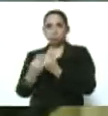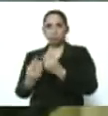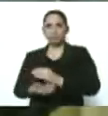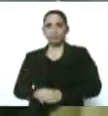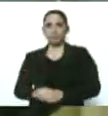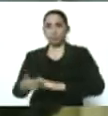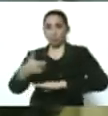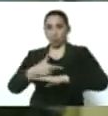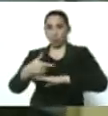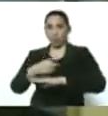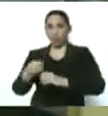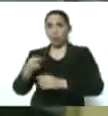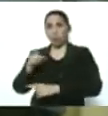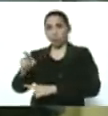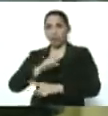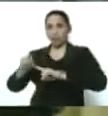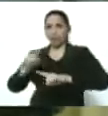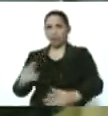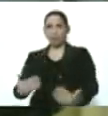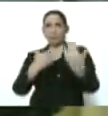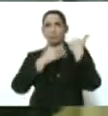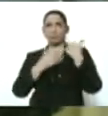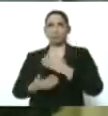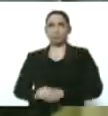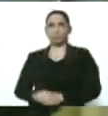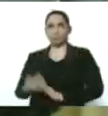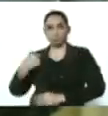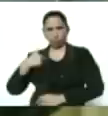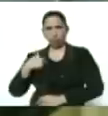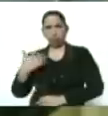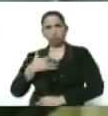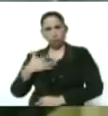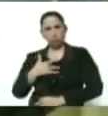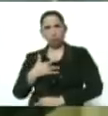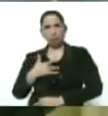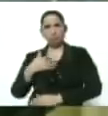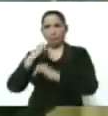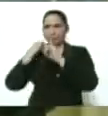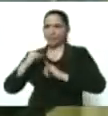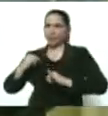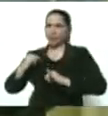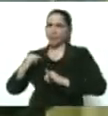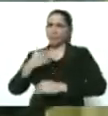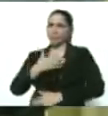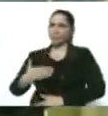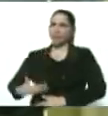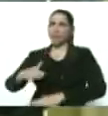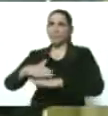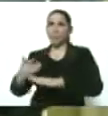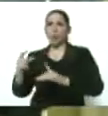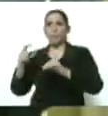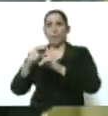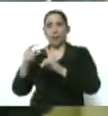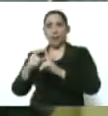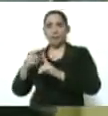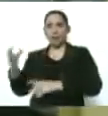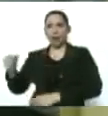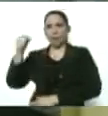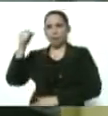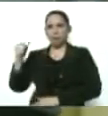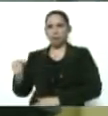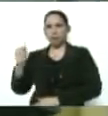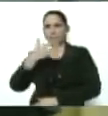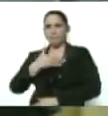este gobierno que usted dirige y que usted preside. Yo me siento muy feliz, presidente, porque la palabra empeñada de usted de